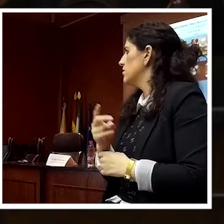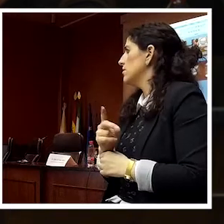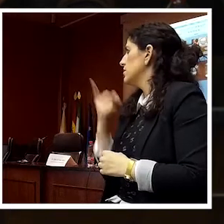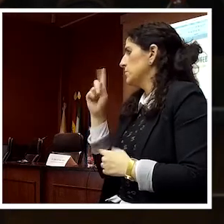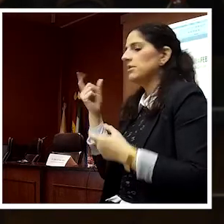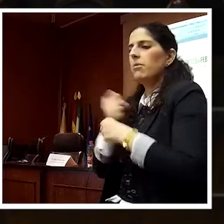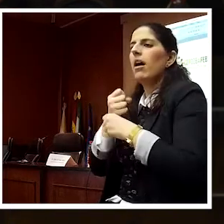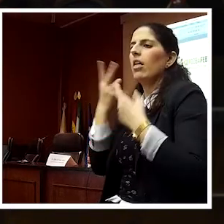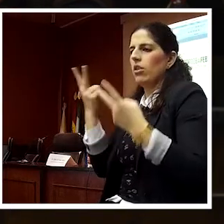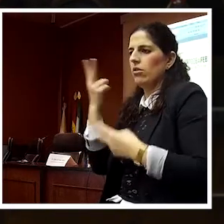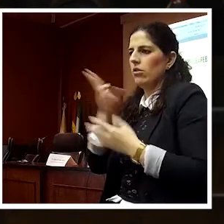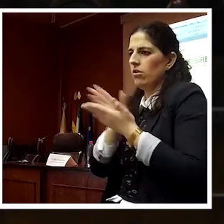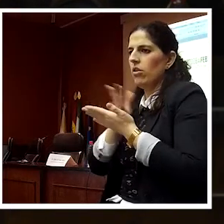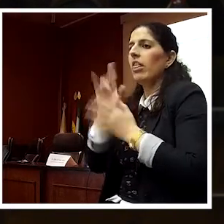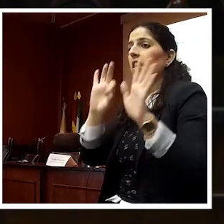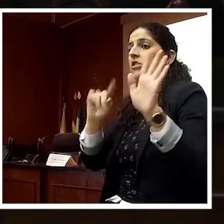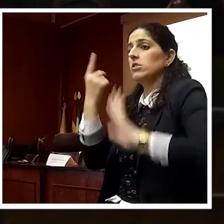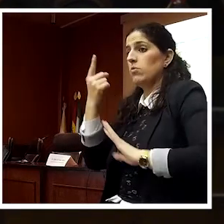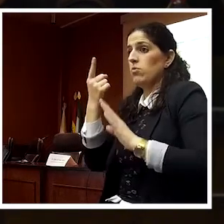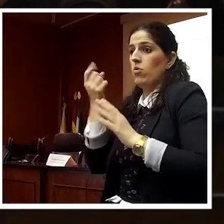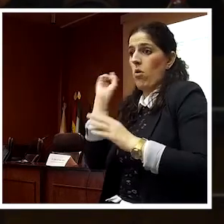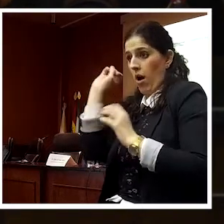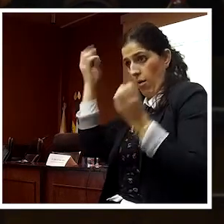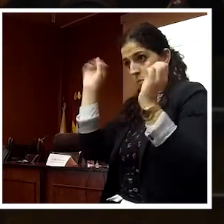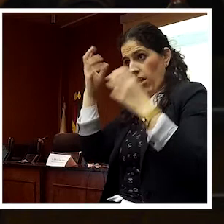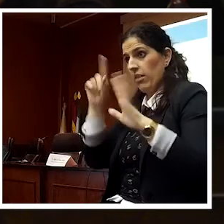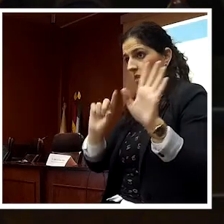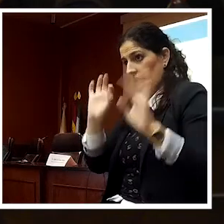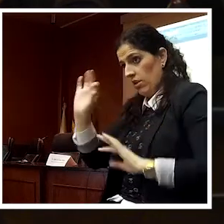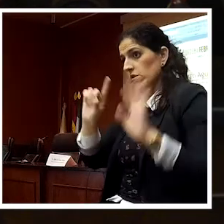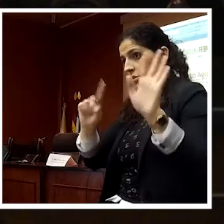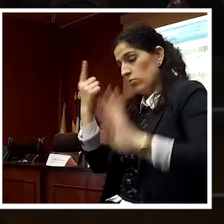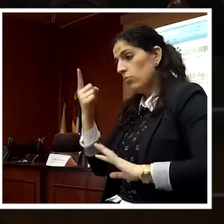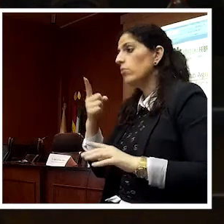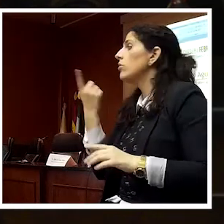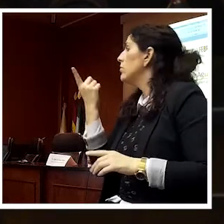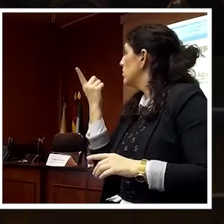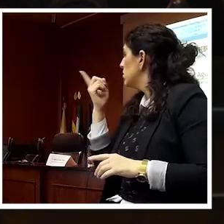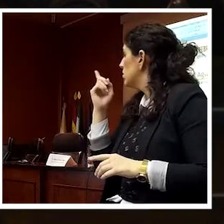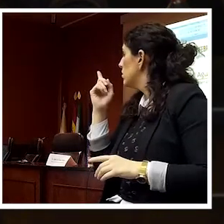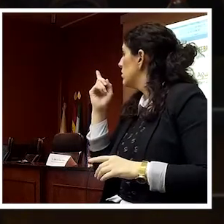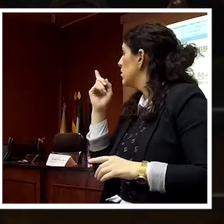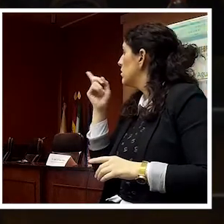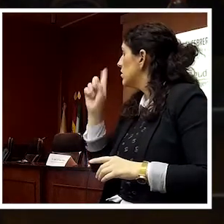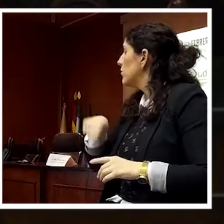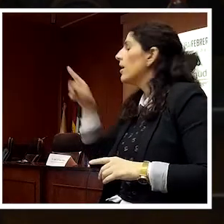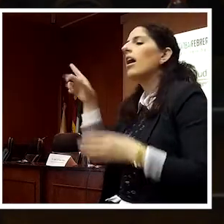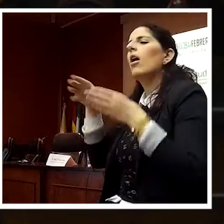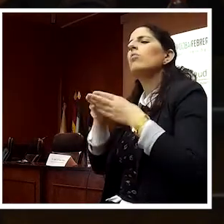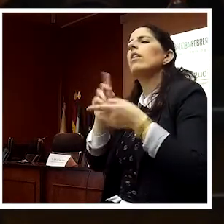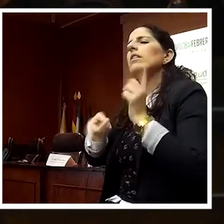de emergencias y para mí tiene una especial connotación porque es un miembro de la Junta Directiva de SEMES